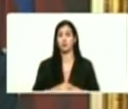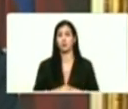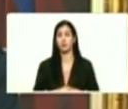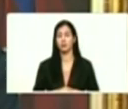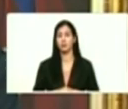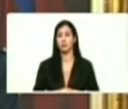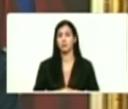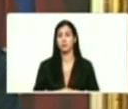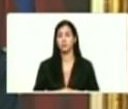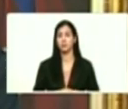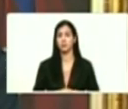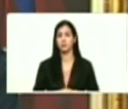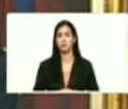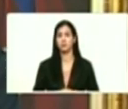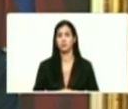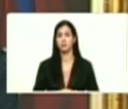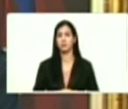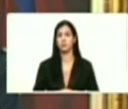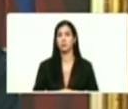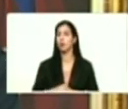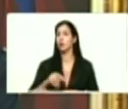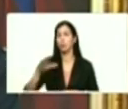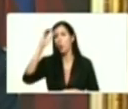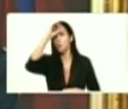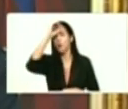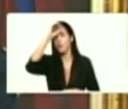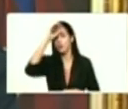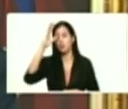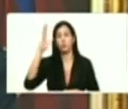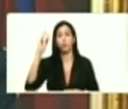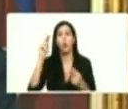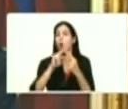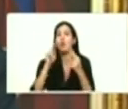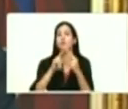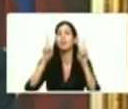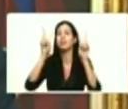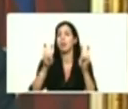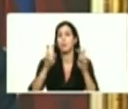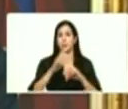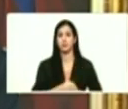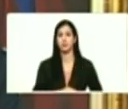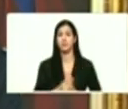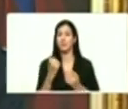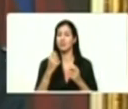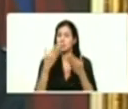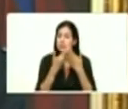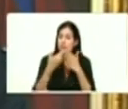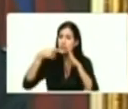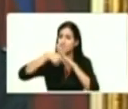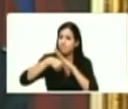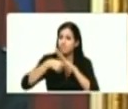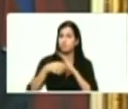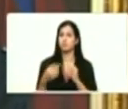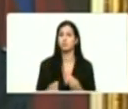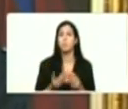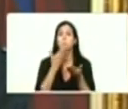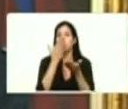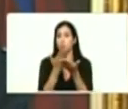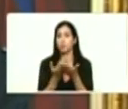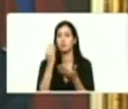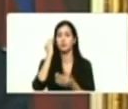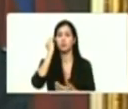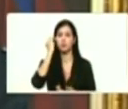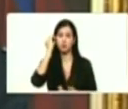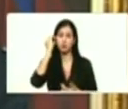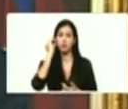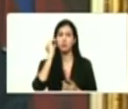de nuestro país no tiene esta información y este tema no se ha estudiado yo lo pongo sobre la mesa a los expertos